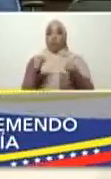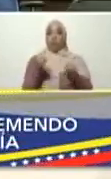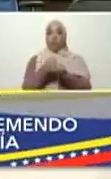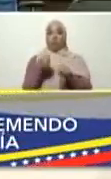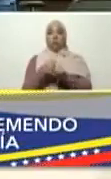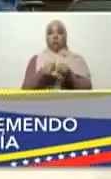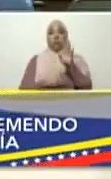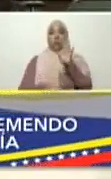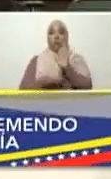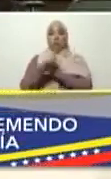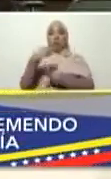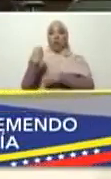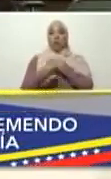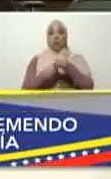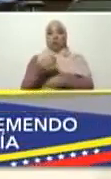crecer,